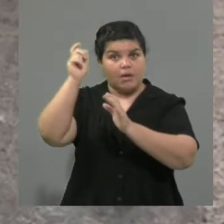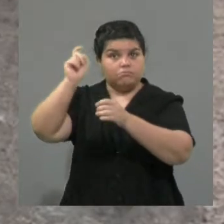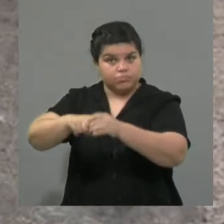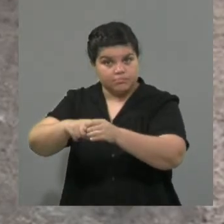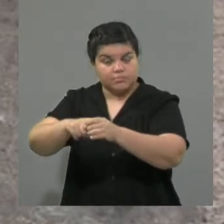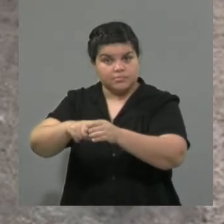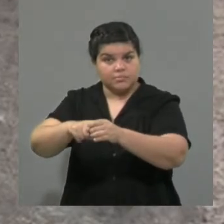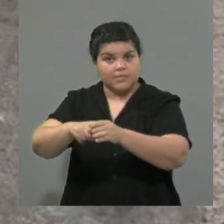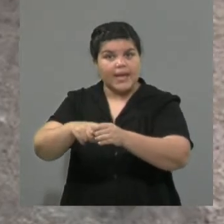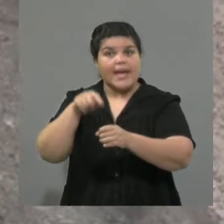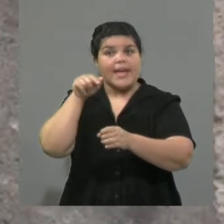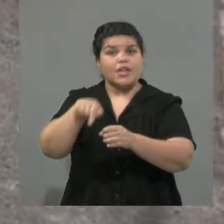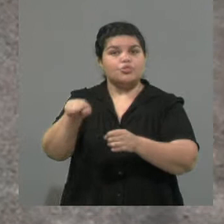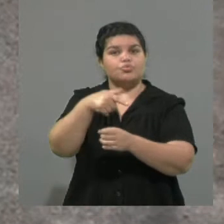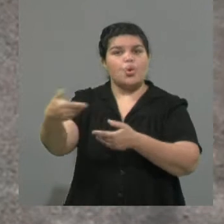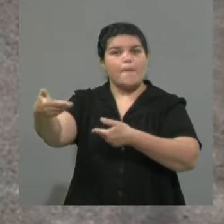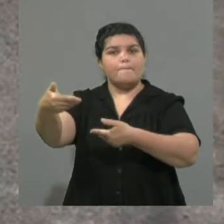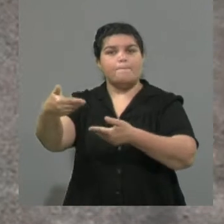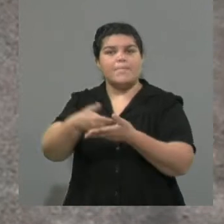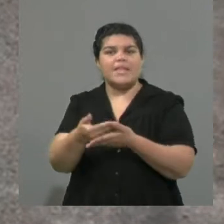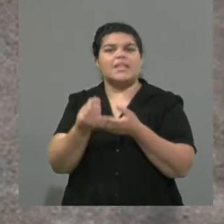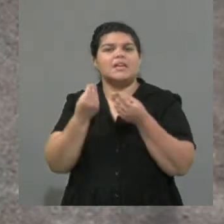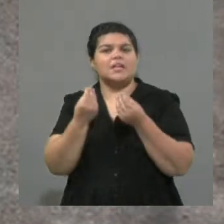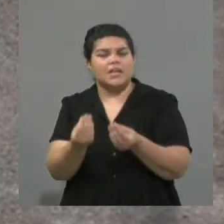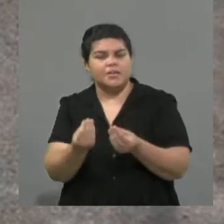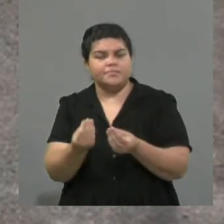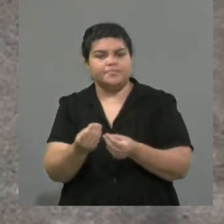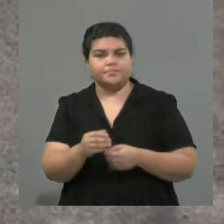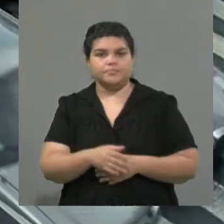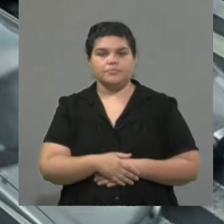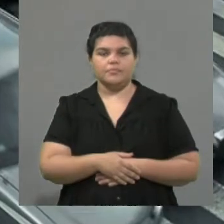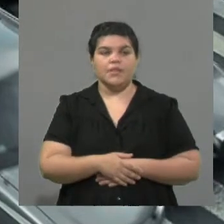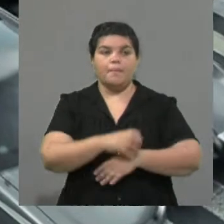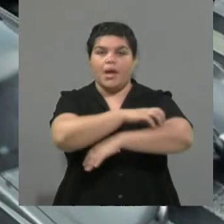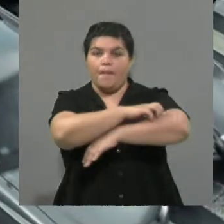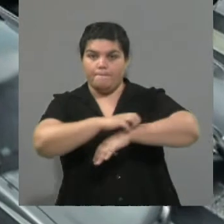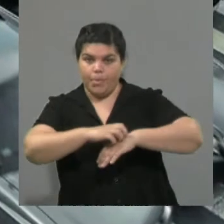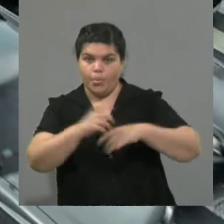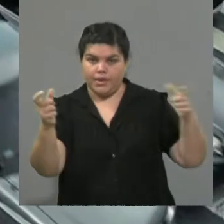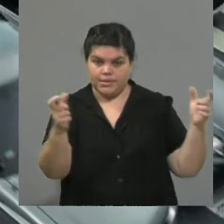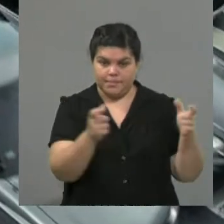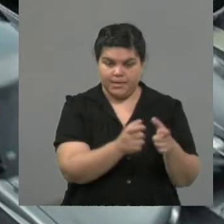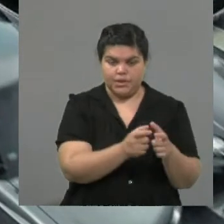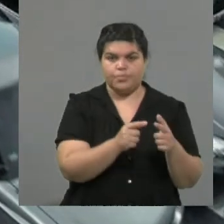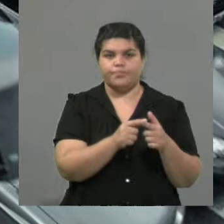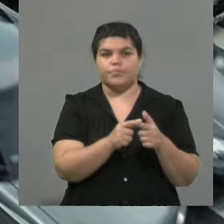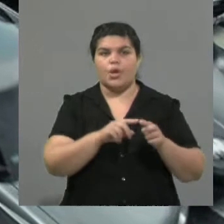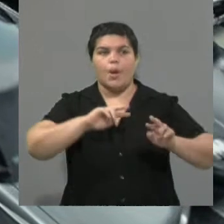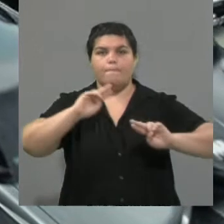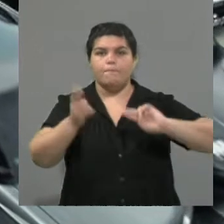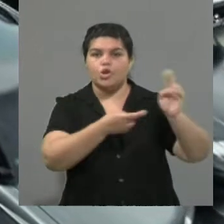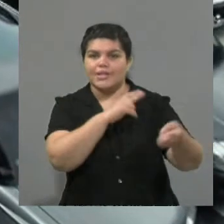pedido como uno de los elementos clave para disminuir la pobreza, disminuir la mortalidad